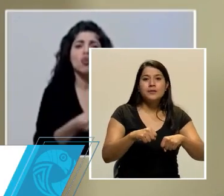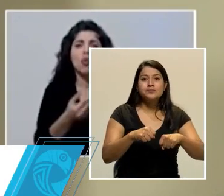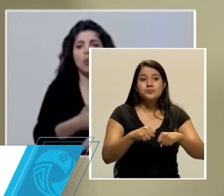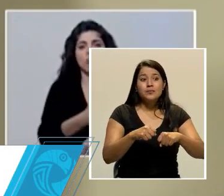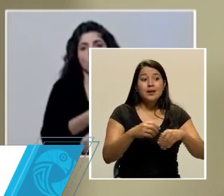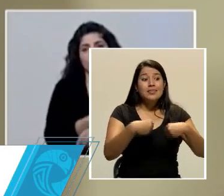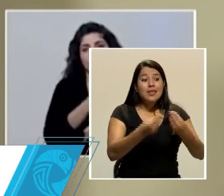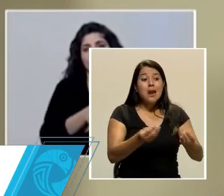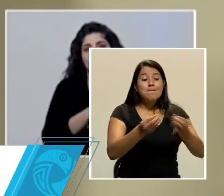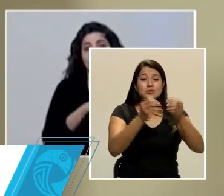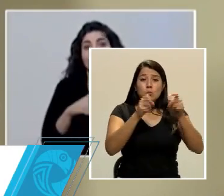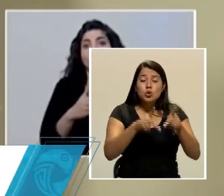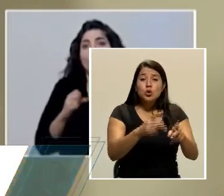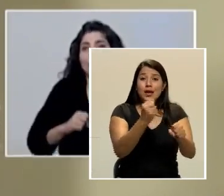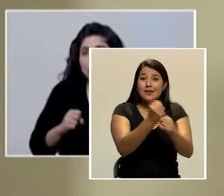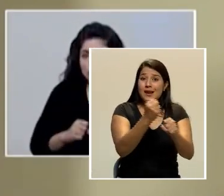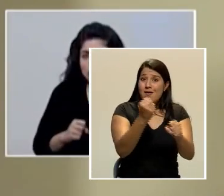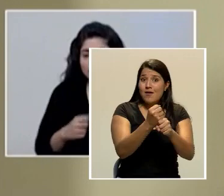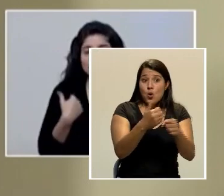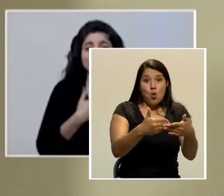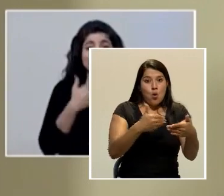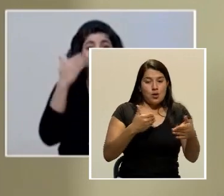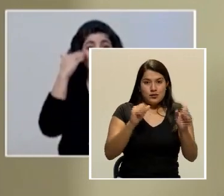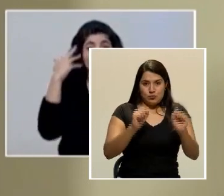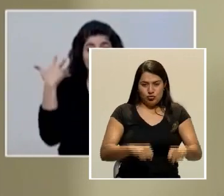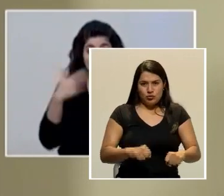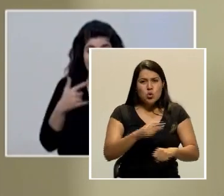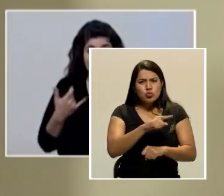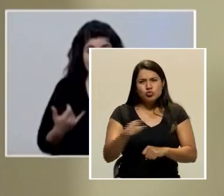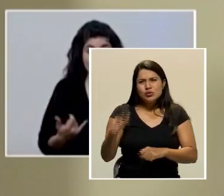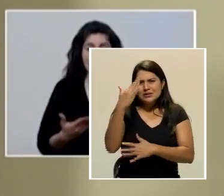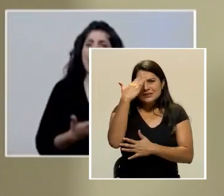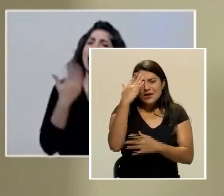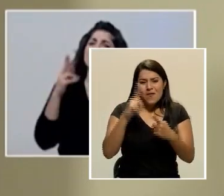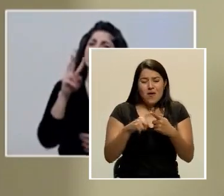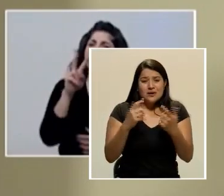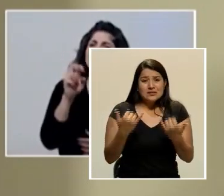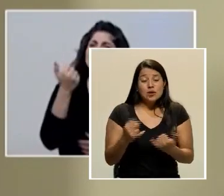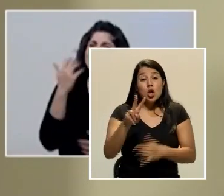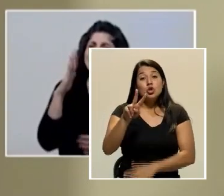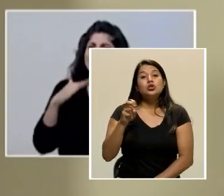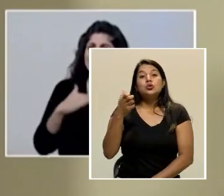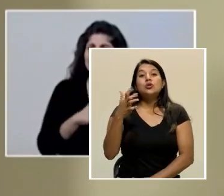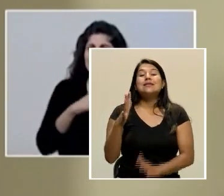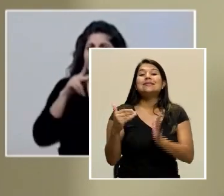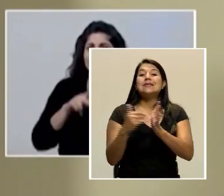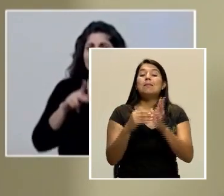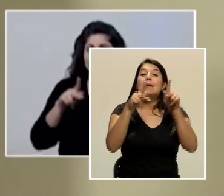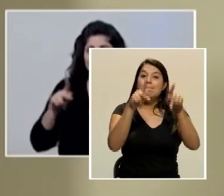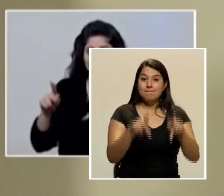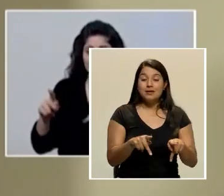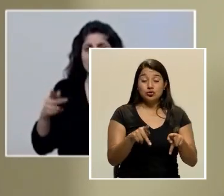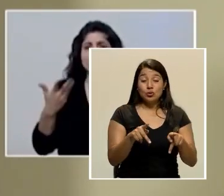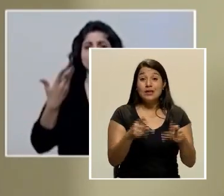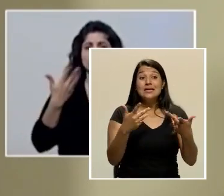con la mayor capacidad posible. Como sabemos, hasta el momento tenemos cerca de 215,000 personas a las que se les ha aplicado